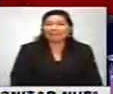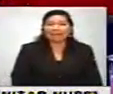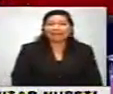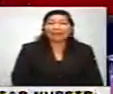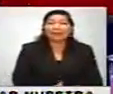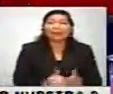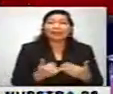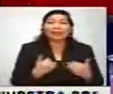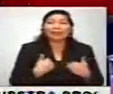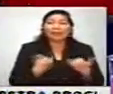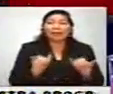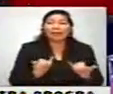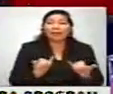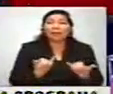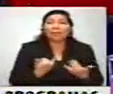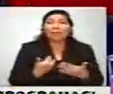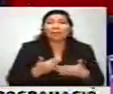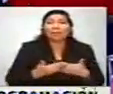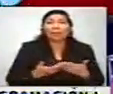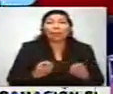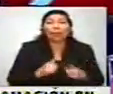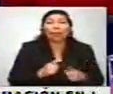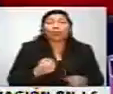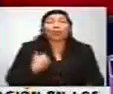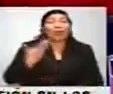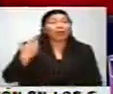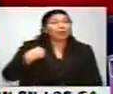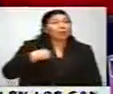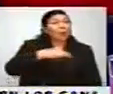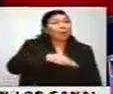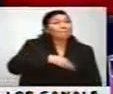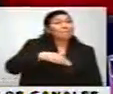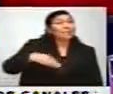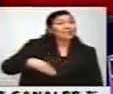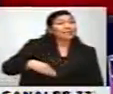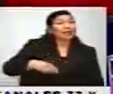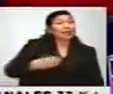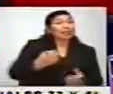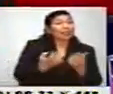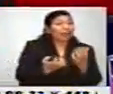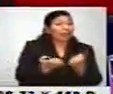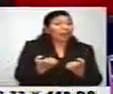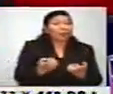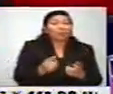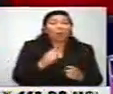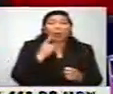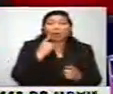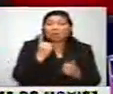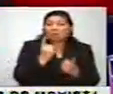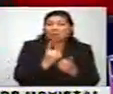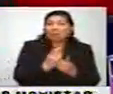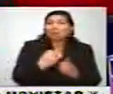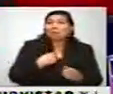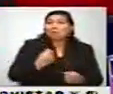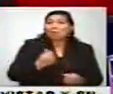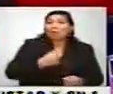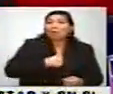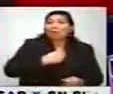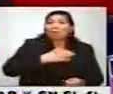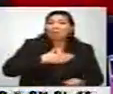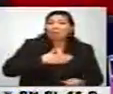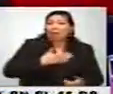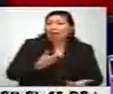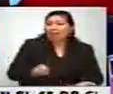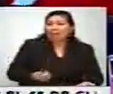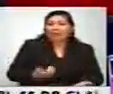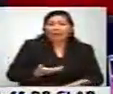y que tienen actuaciones. A mí me ha pasado, cuando he sido ministra de Economía, enfrentarme a algunos señores que decían, es mi plata, yo hago con ella lo que me da